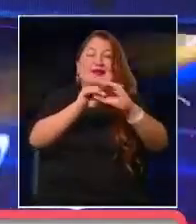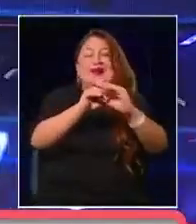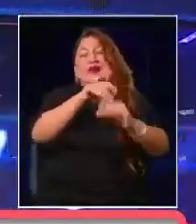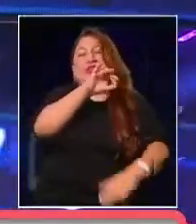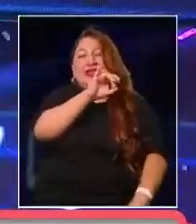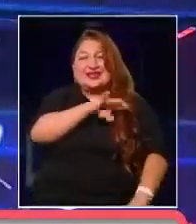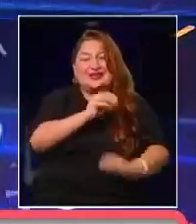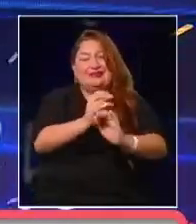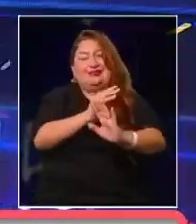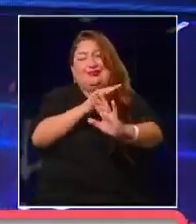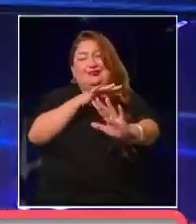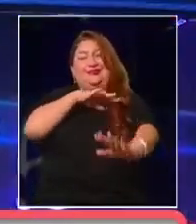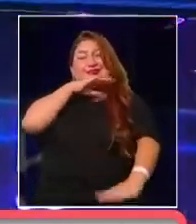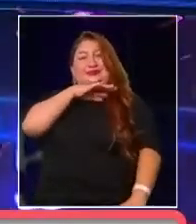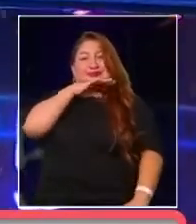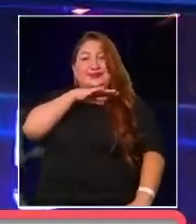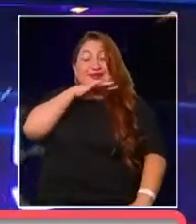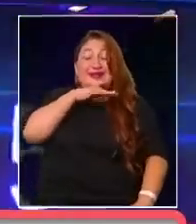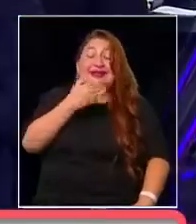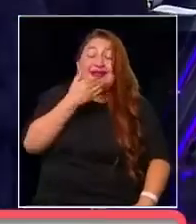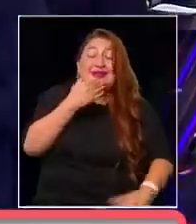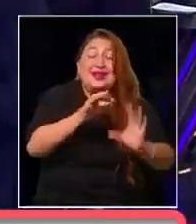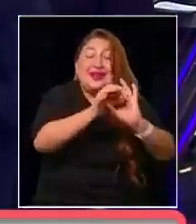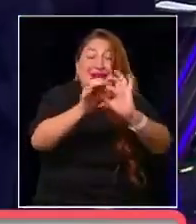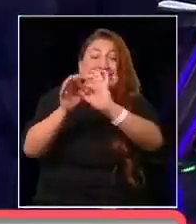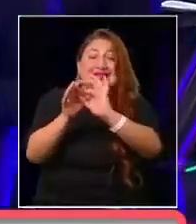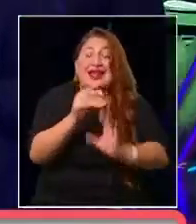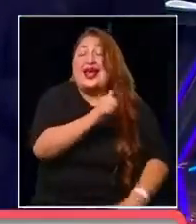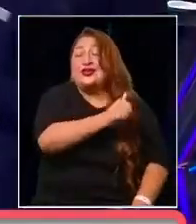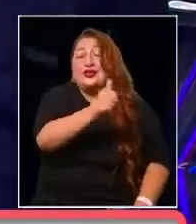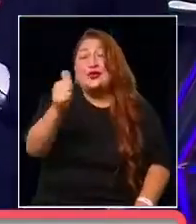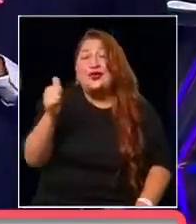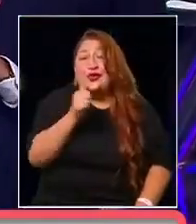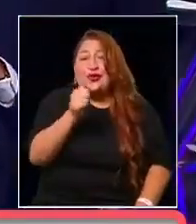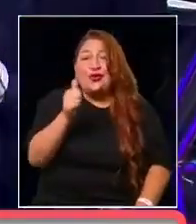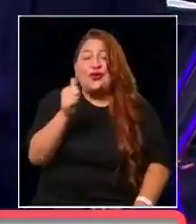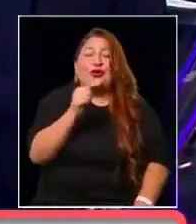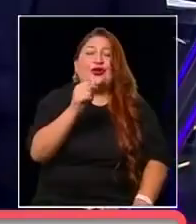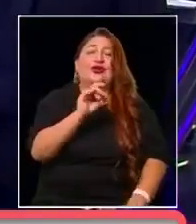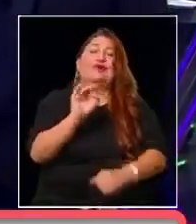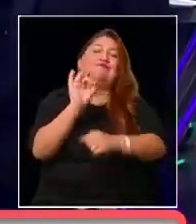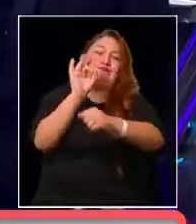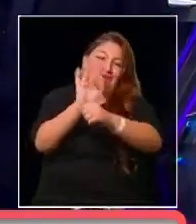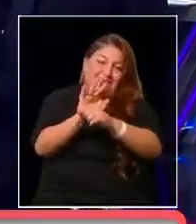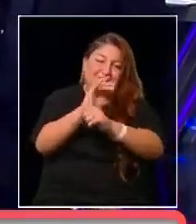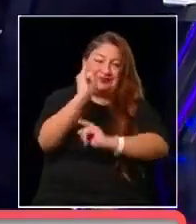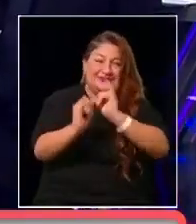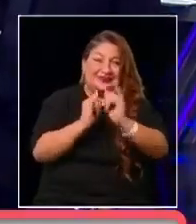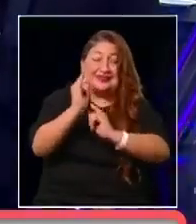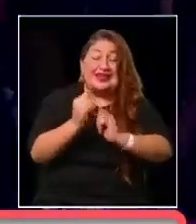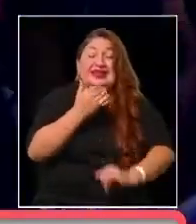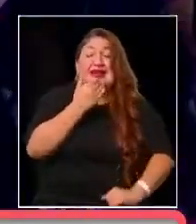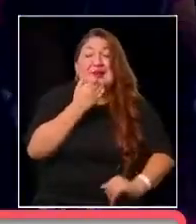agrega aquellos que prestaron digital para etc